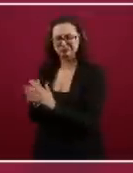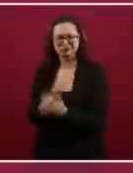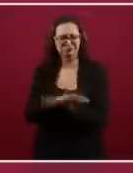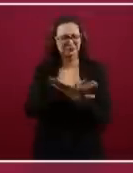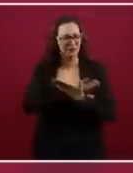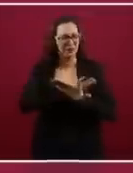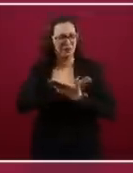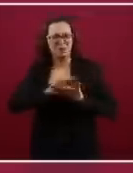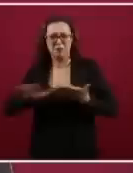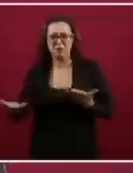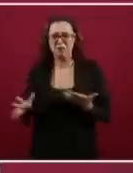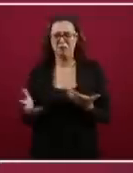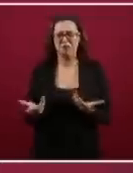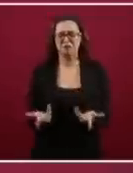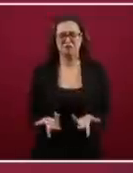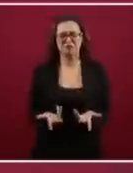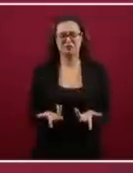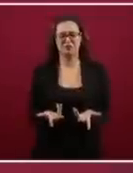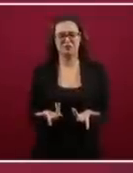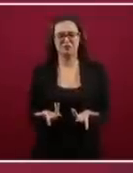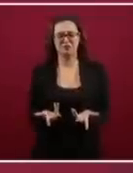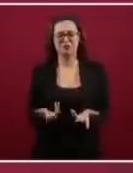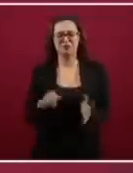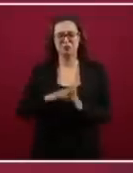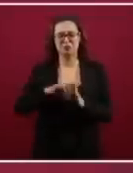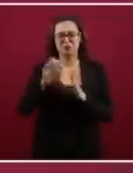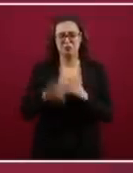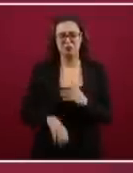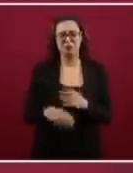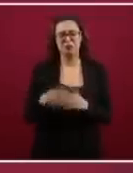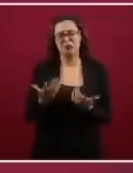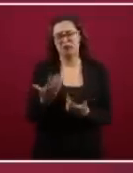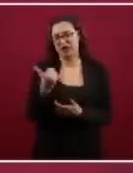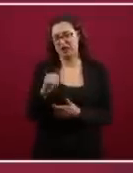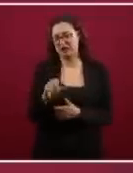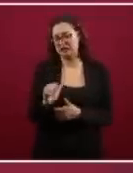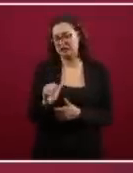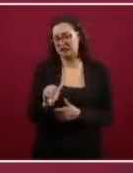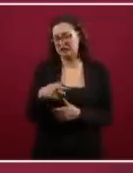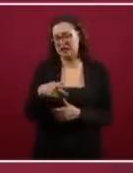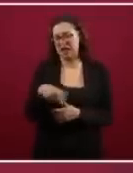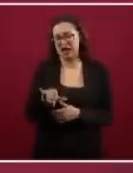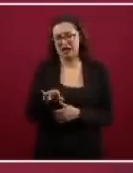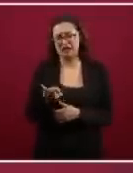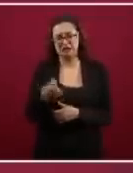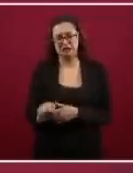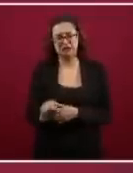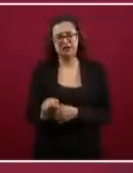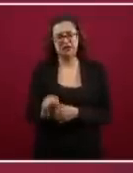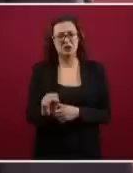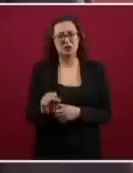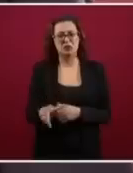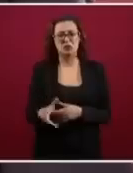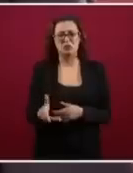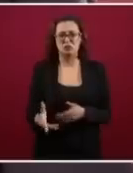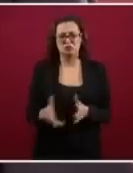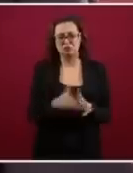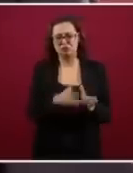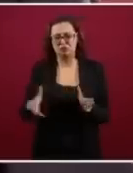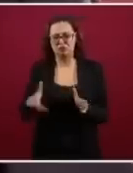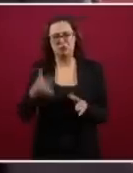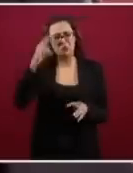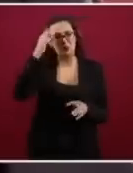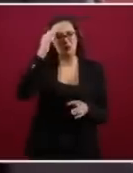significó, por ejemplo, el trato a los yaquis durante el